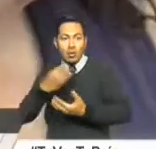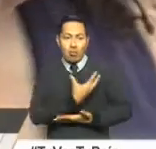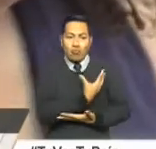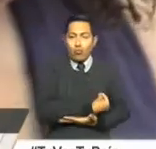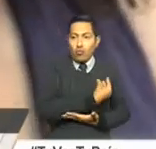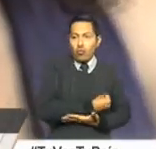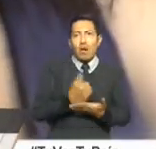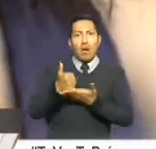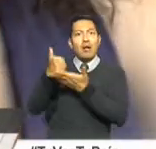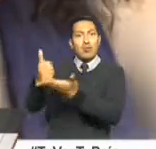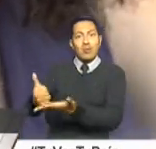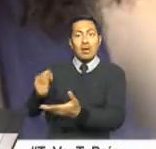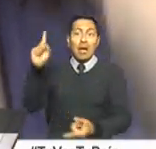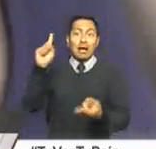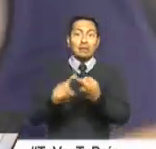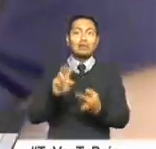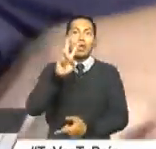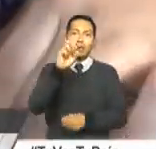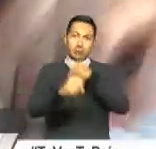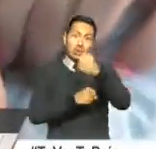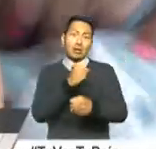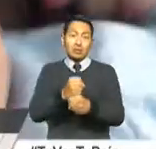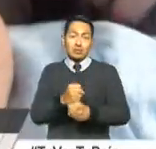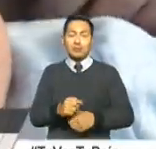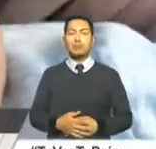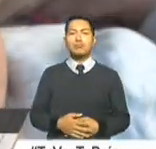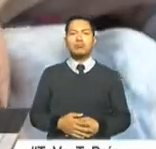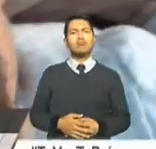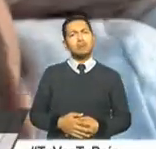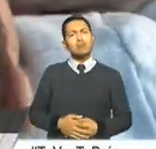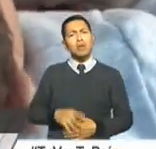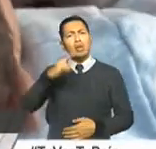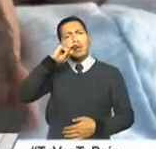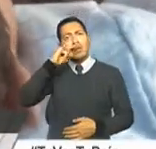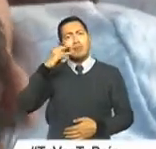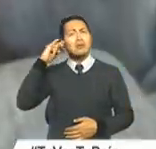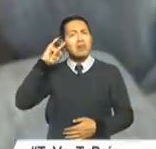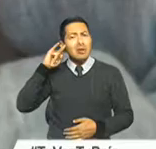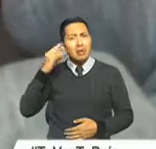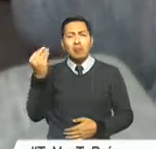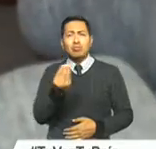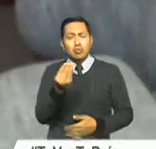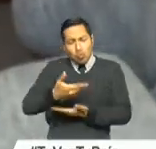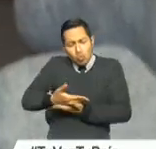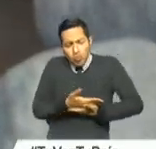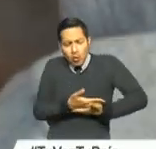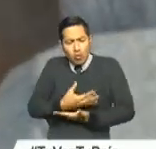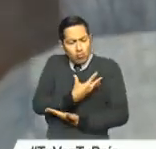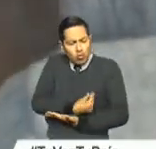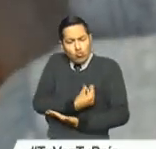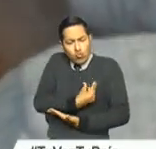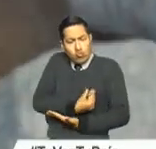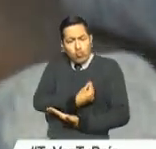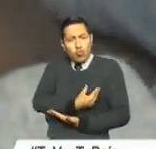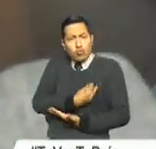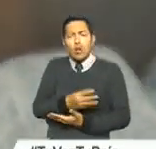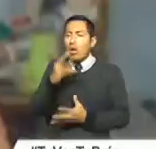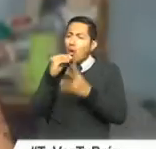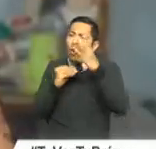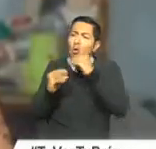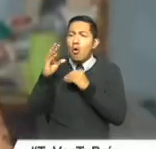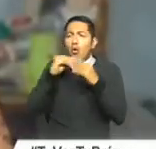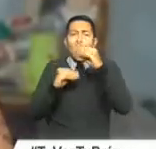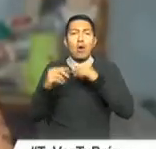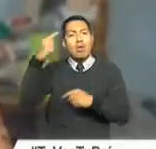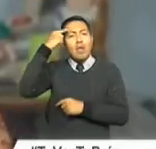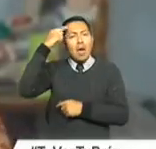sea, simplemente es vida para ellos. Crecen sanitos, no se enferman, desarrollan su cerebro. De hecho, eso es